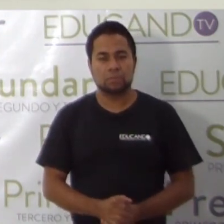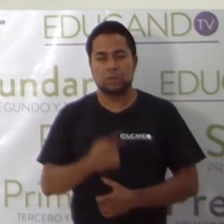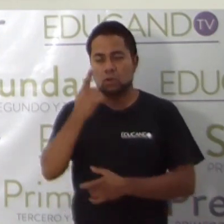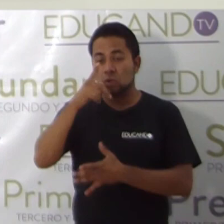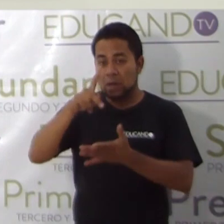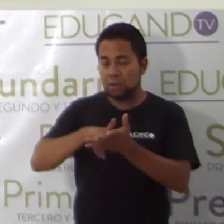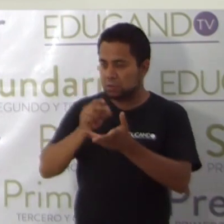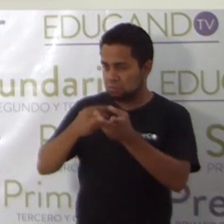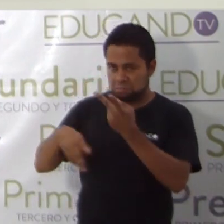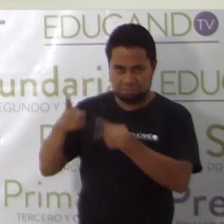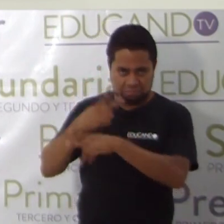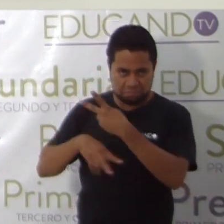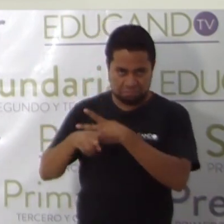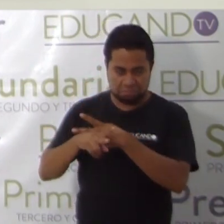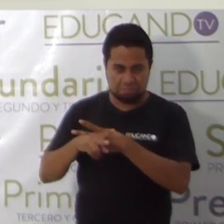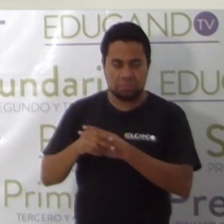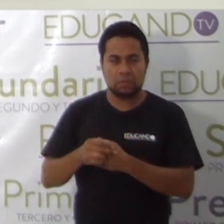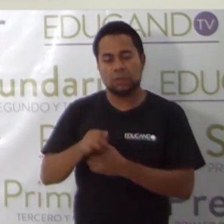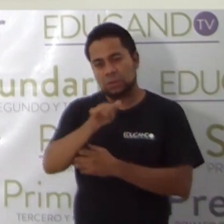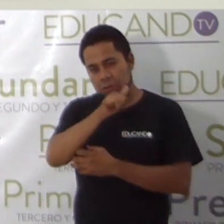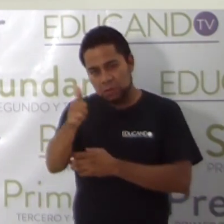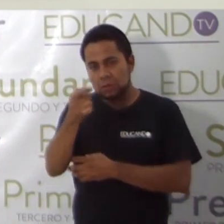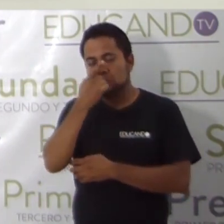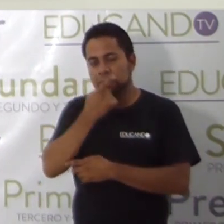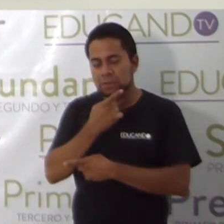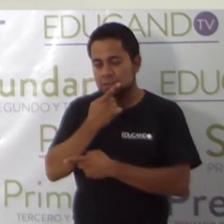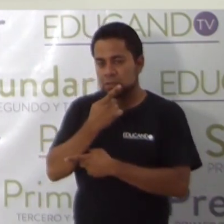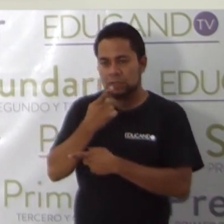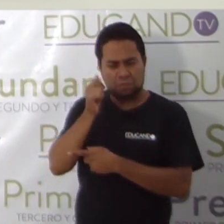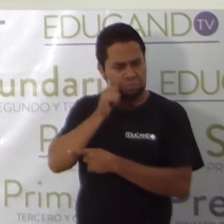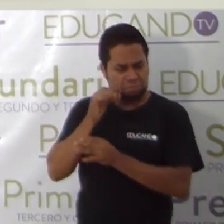vez. Otro dijo que nunca faltó.